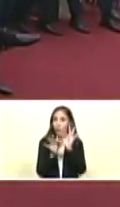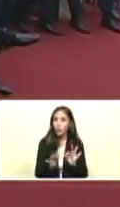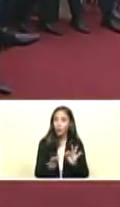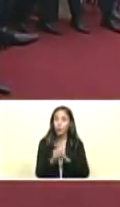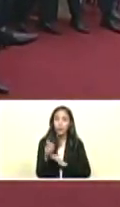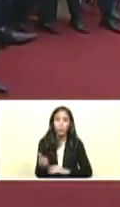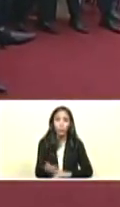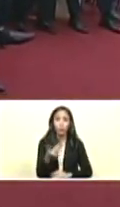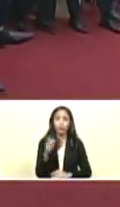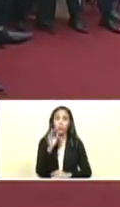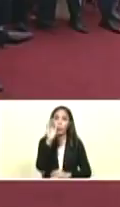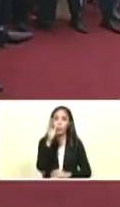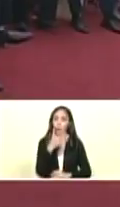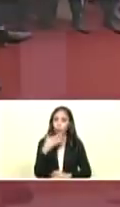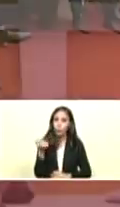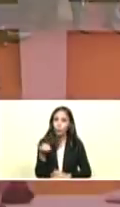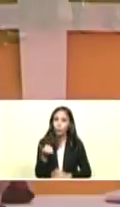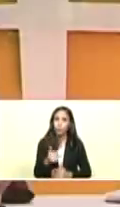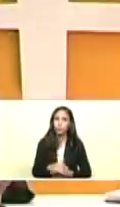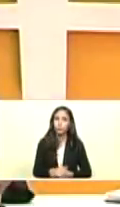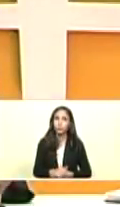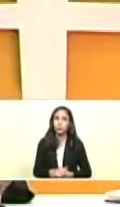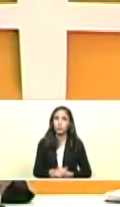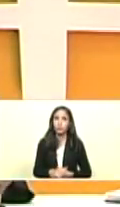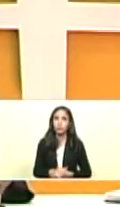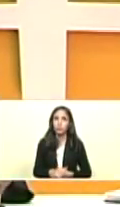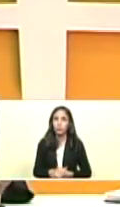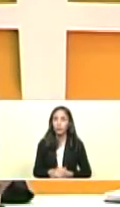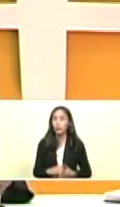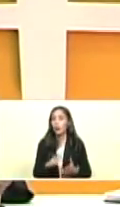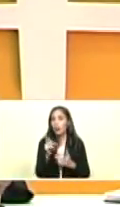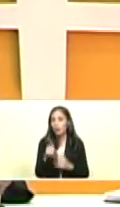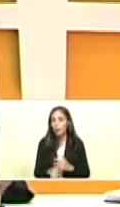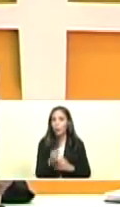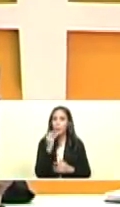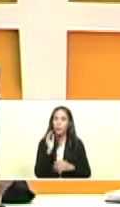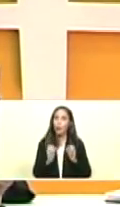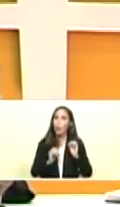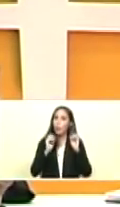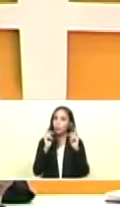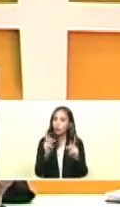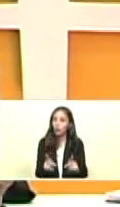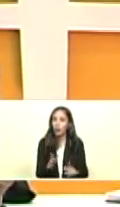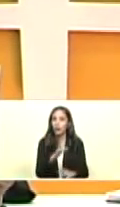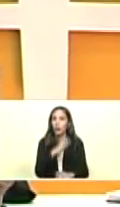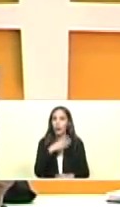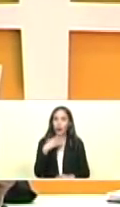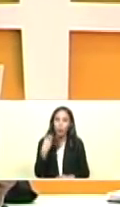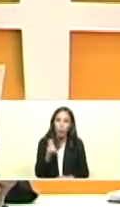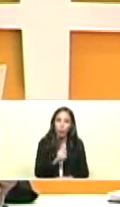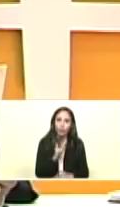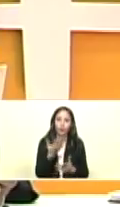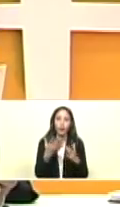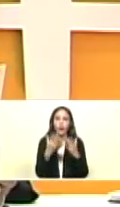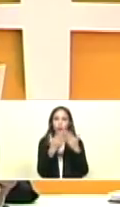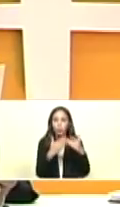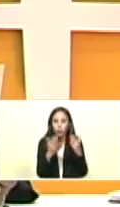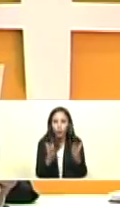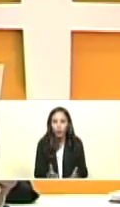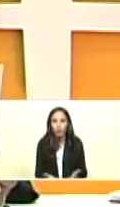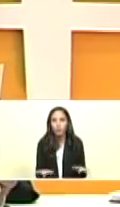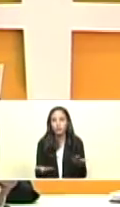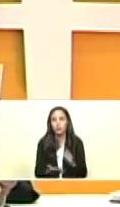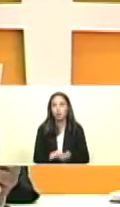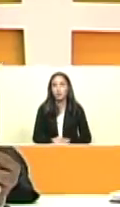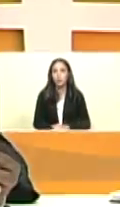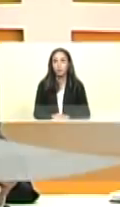futuro. Debe ser un sector que dé oportunidades a nuestros jóvenes, a nuestros estudiantes. Y